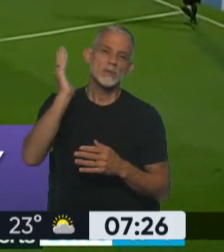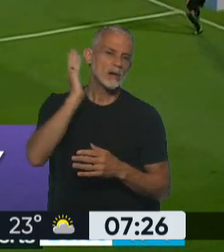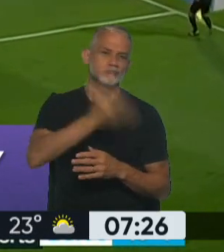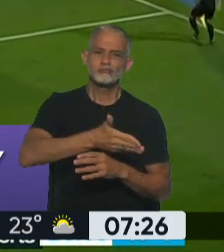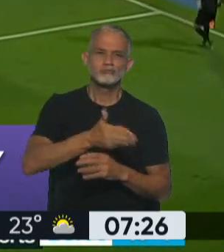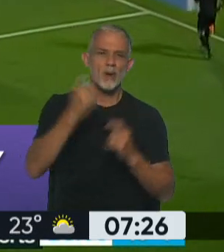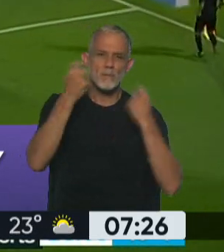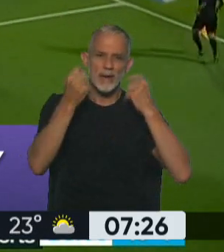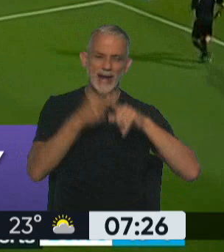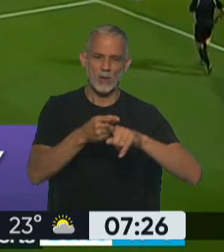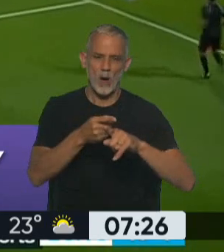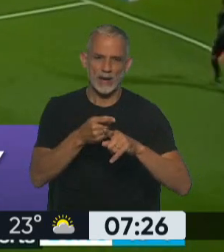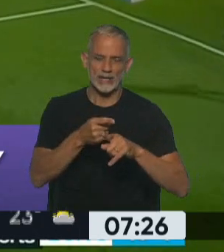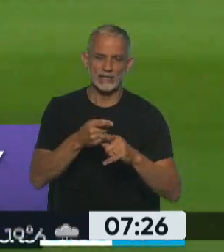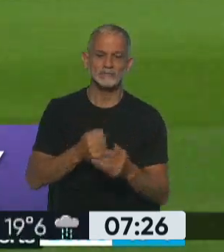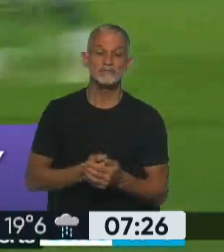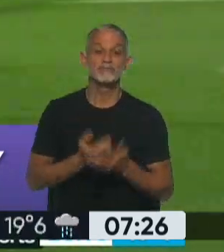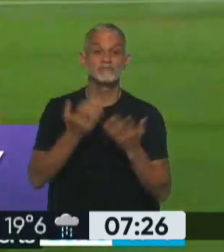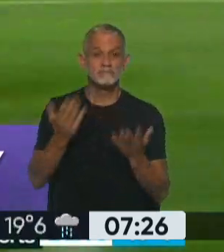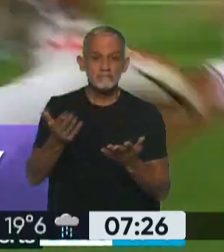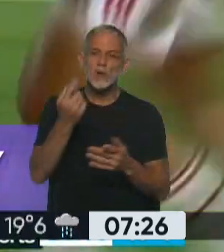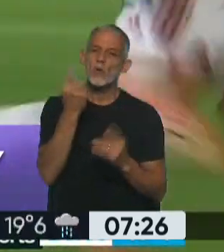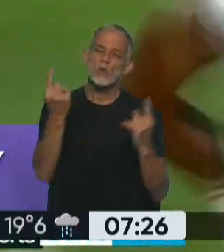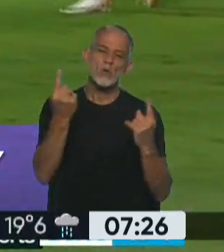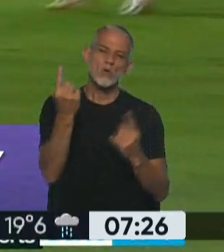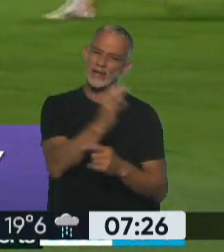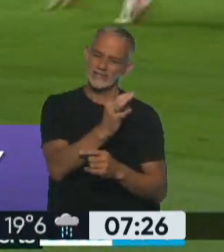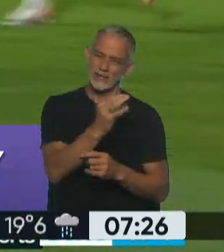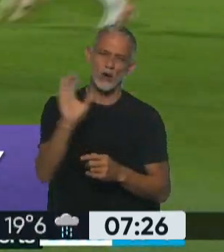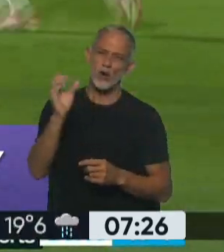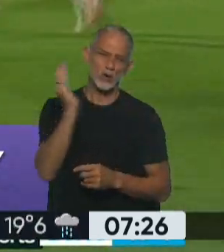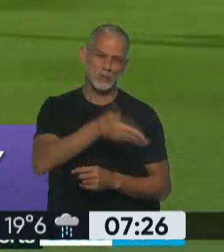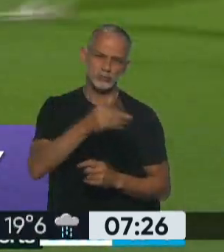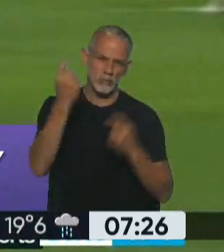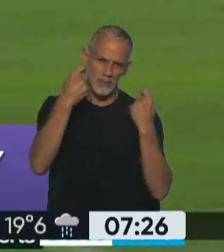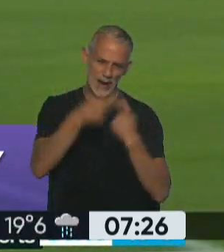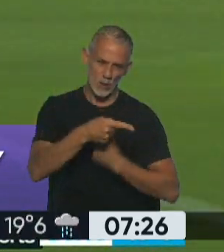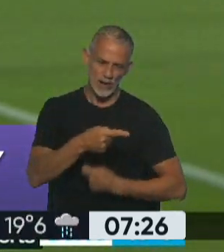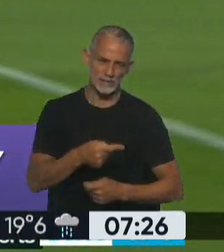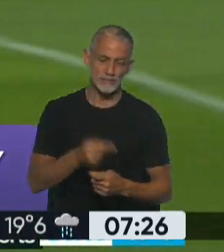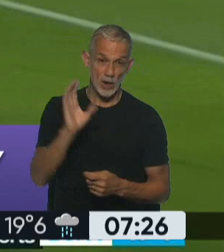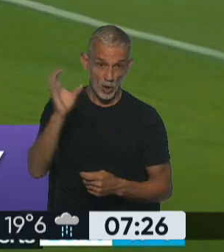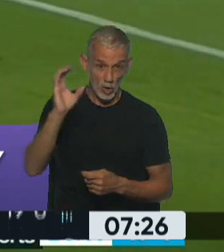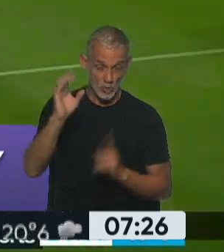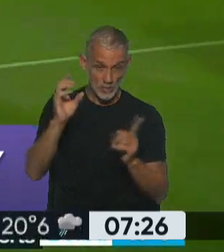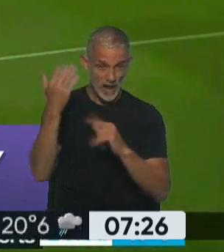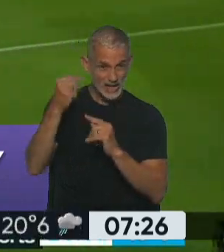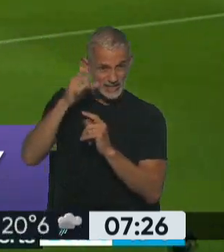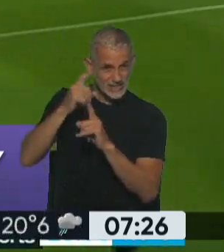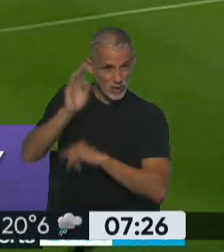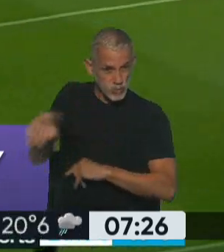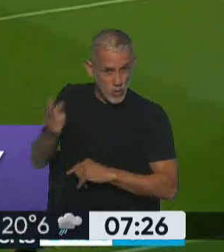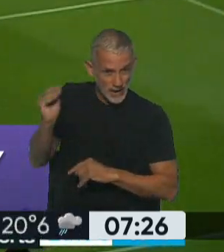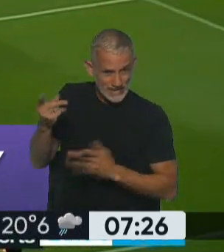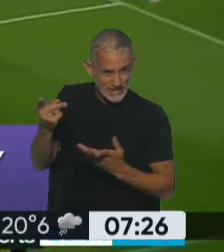en tierra guaraní. Terminó siendo 1-0. Justamente Colombia viene de derrotar a Brasil. Así